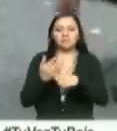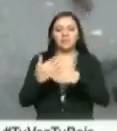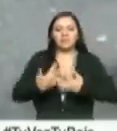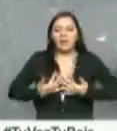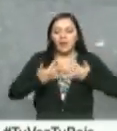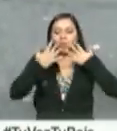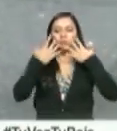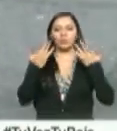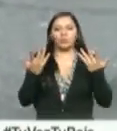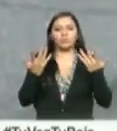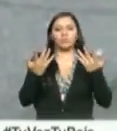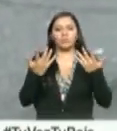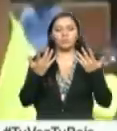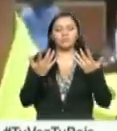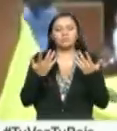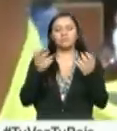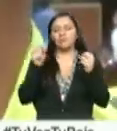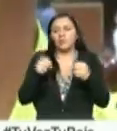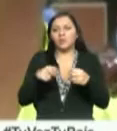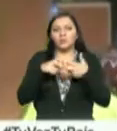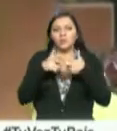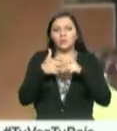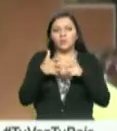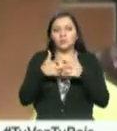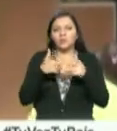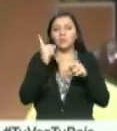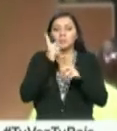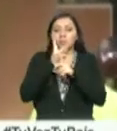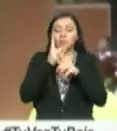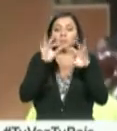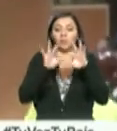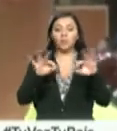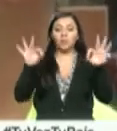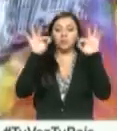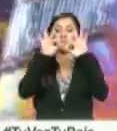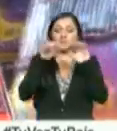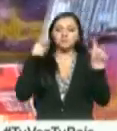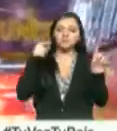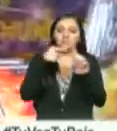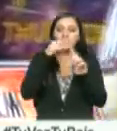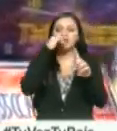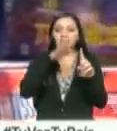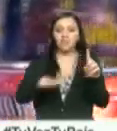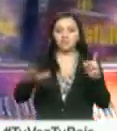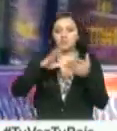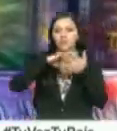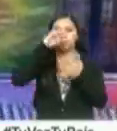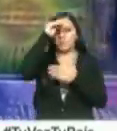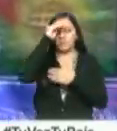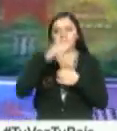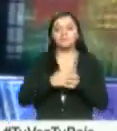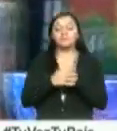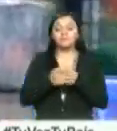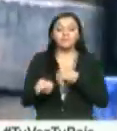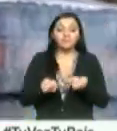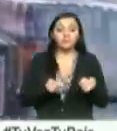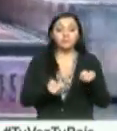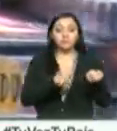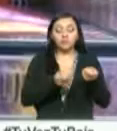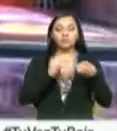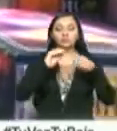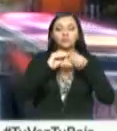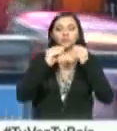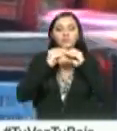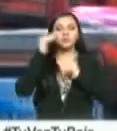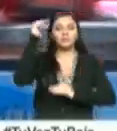quemaduras, amputaciones de miembros. Por eso es importante que nosotros lleguemos a los niños. Gracias a los operativos de control, el número de